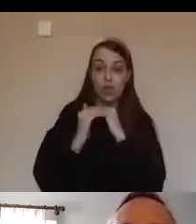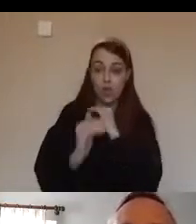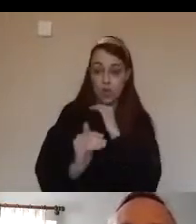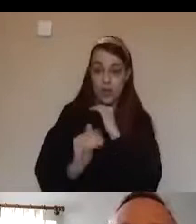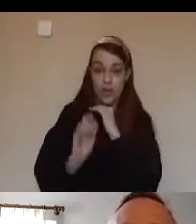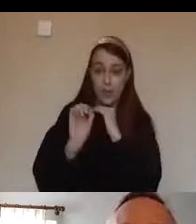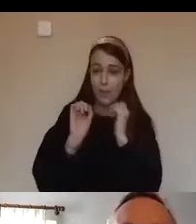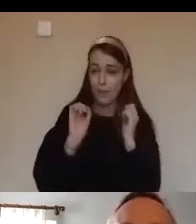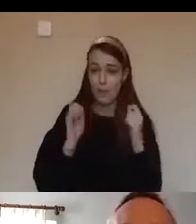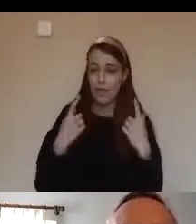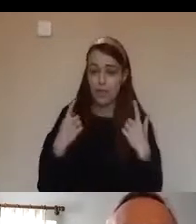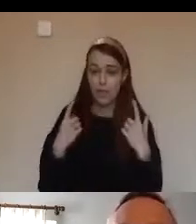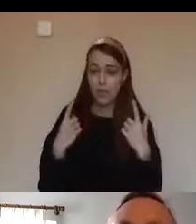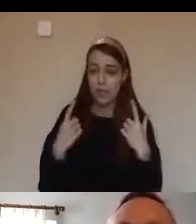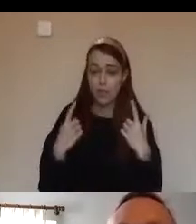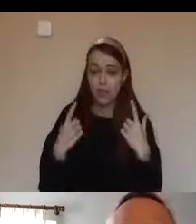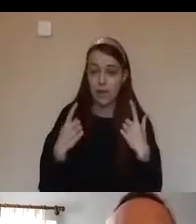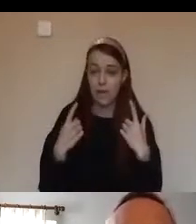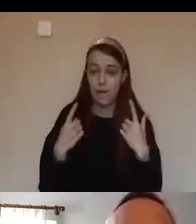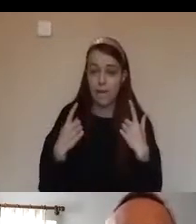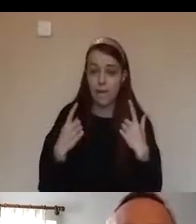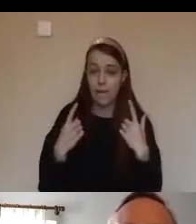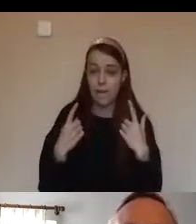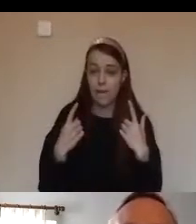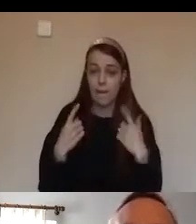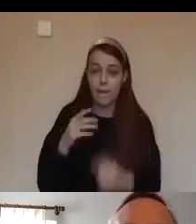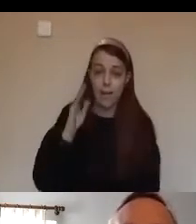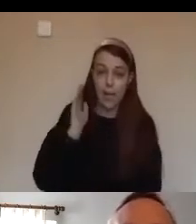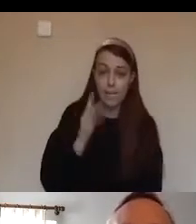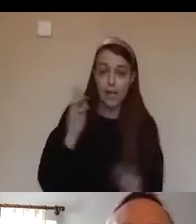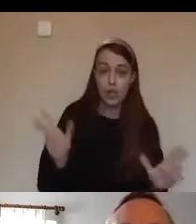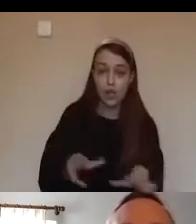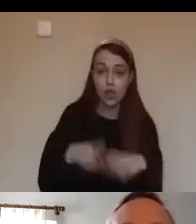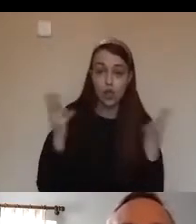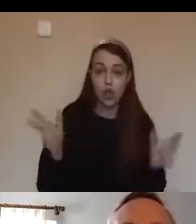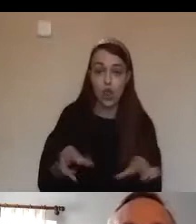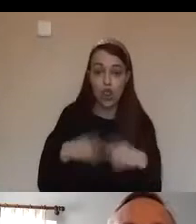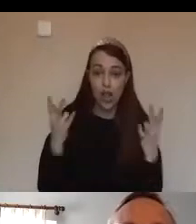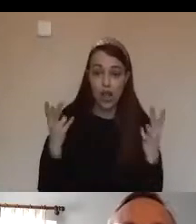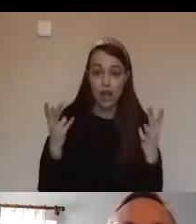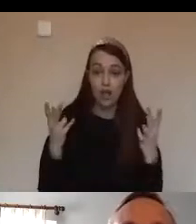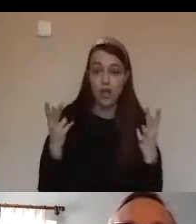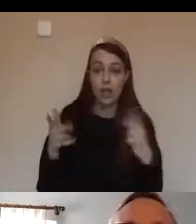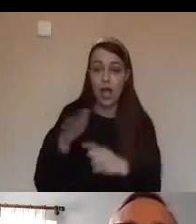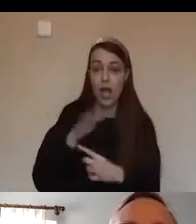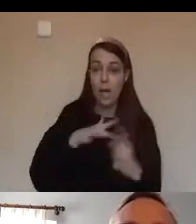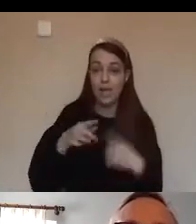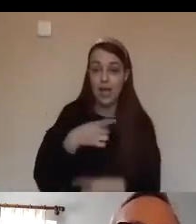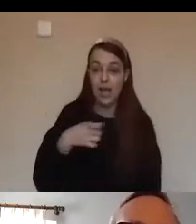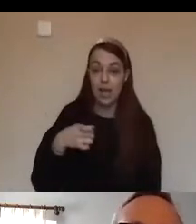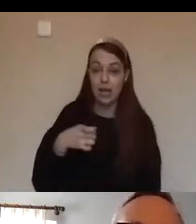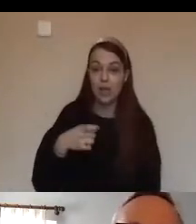todo lo que pretenderá es evitar un impacto social y ambiental negativo. Y